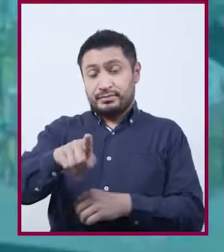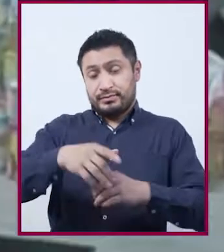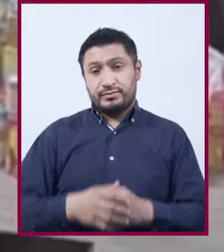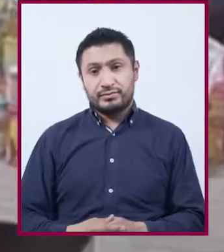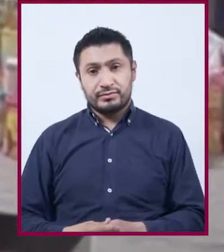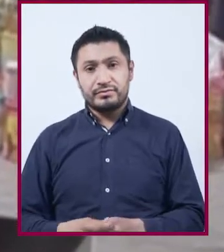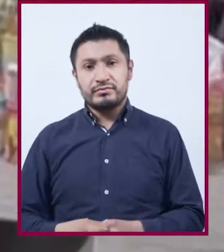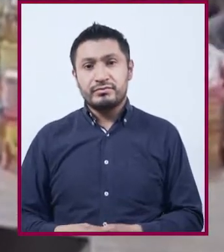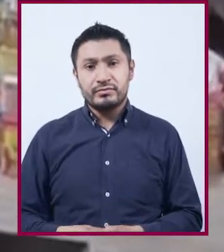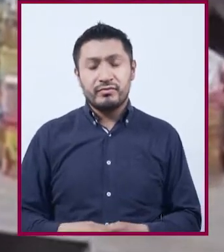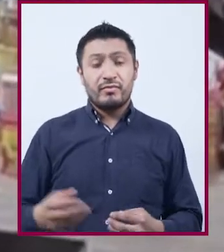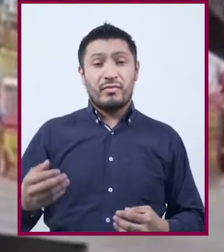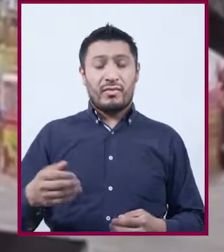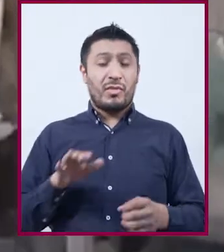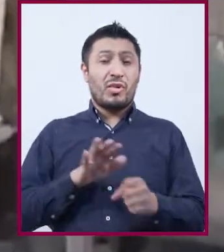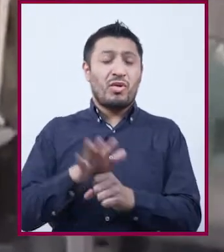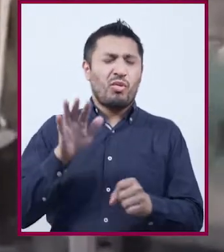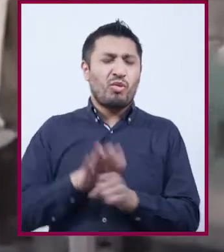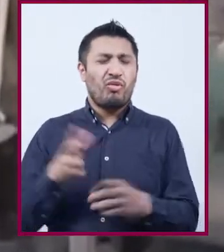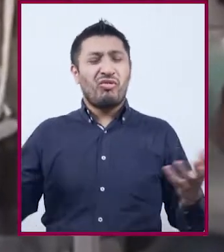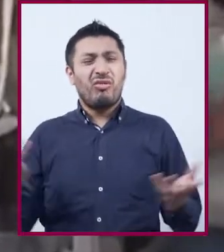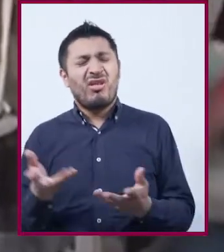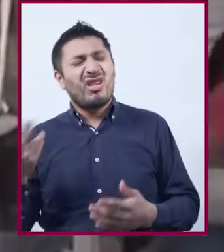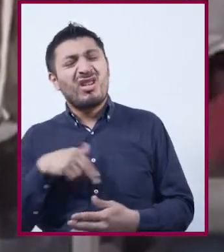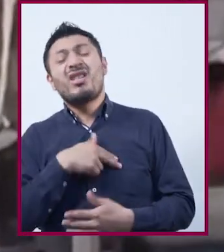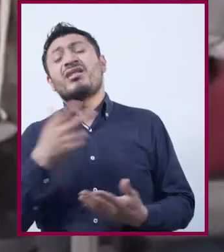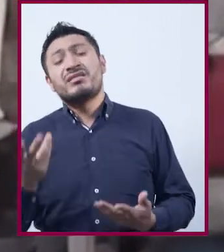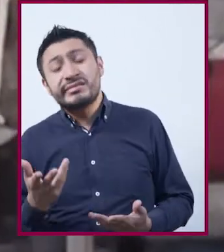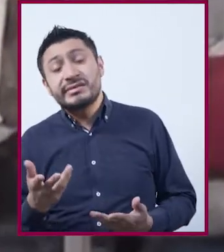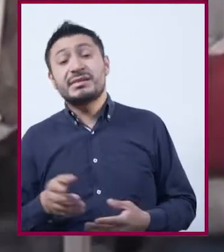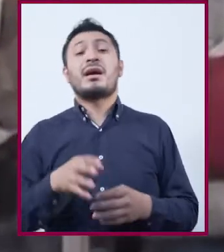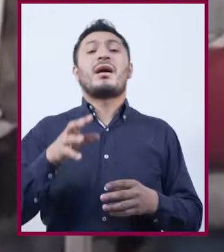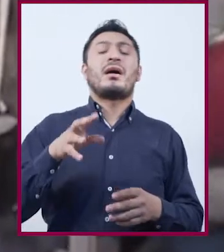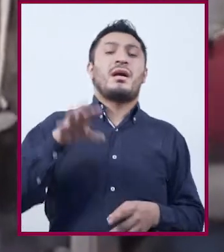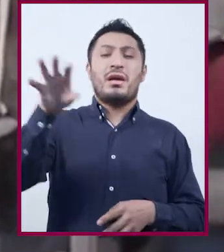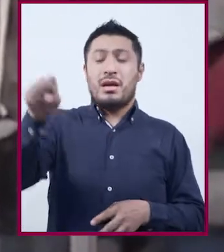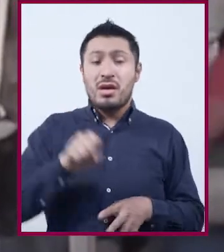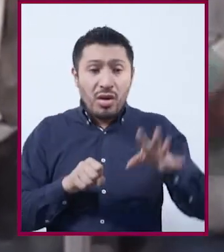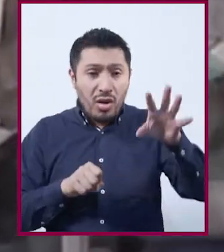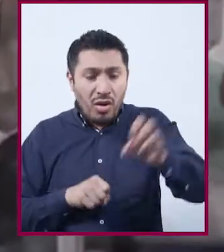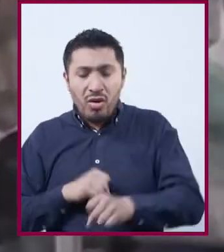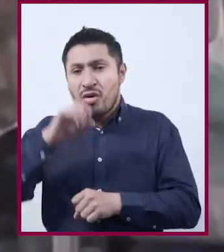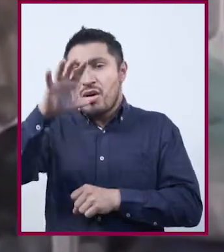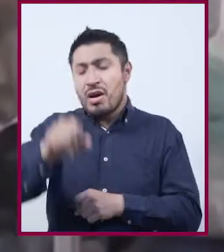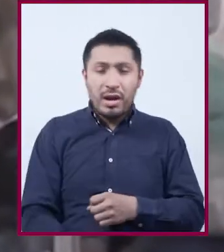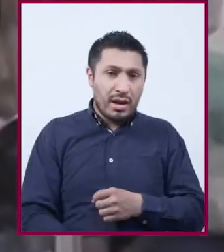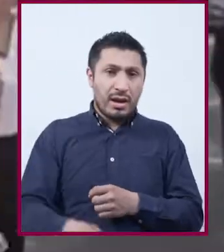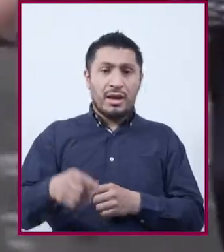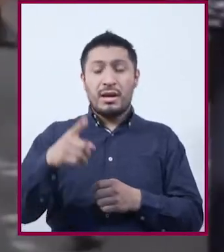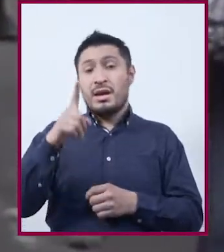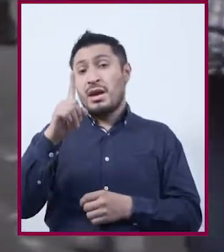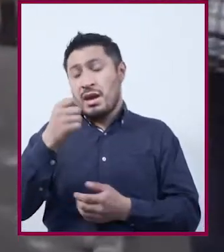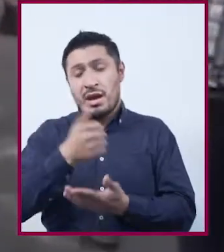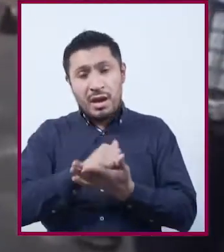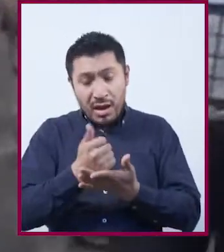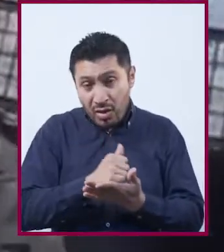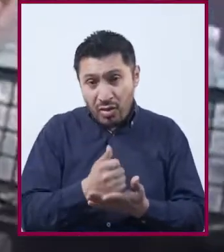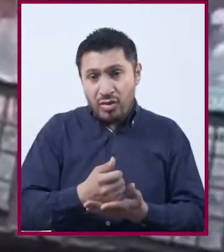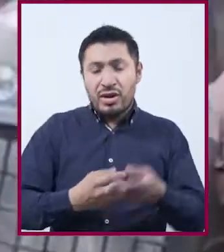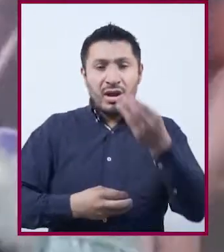autoridades. De lo que hacemos es conseguir los víveres que se necesita, por ejemplo, agua